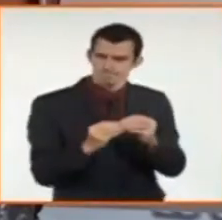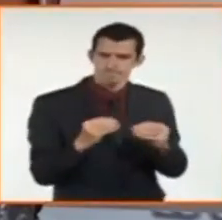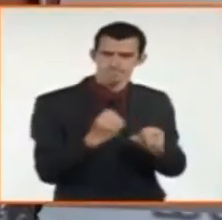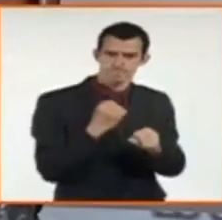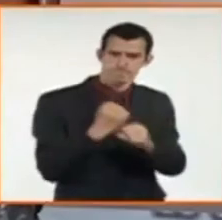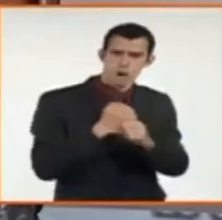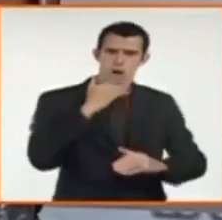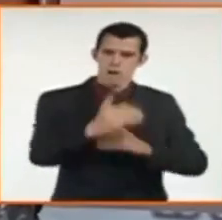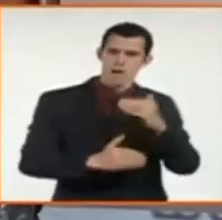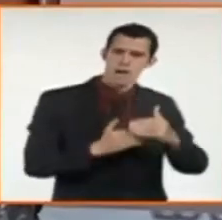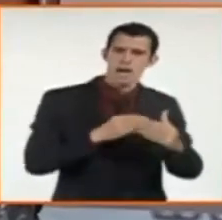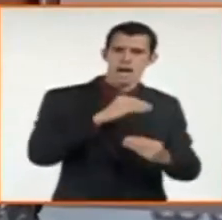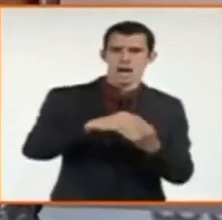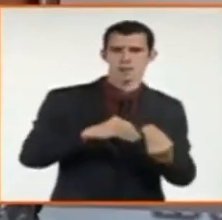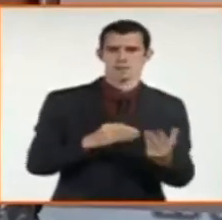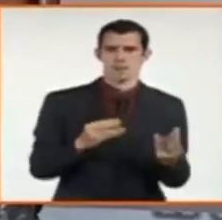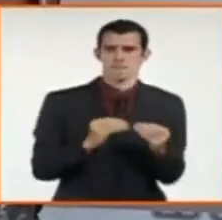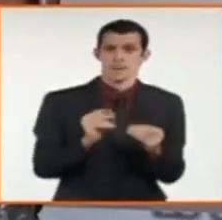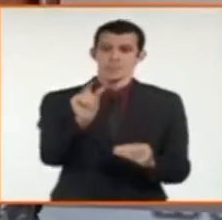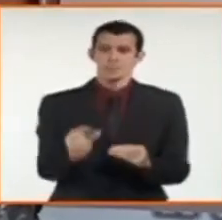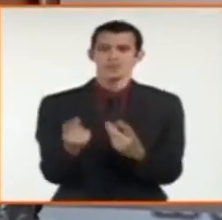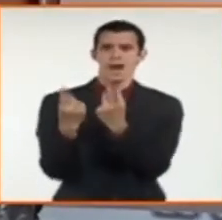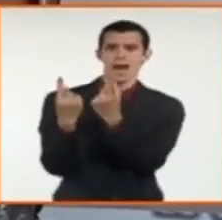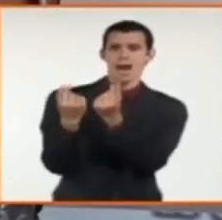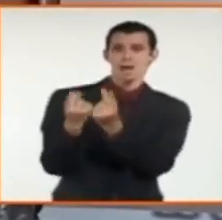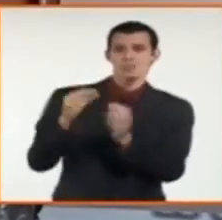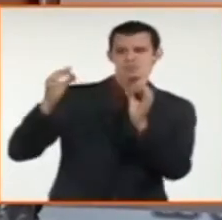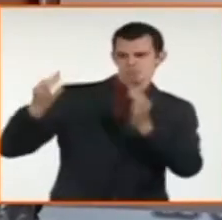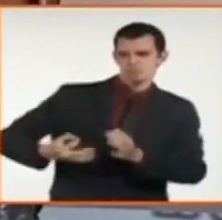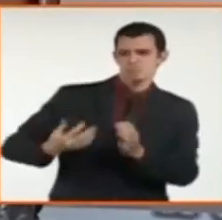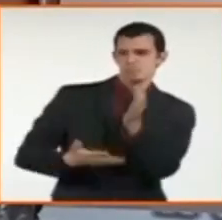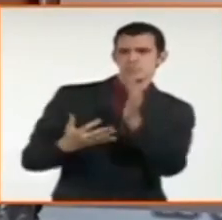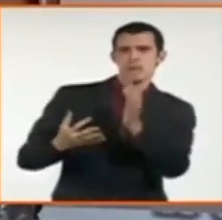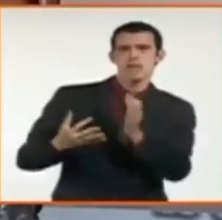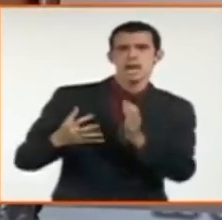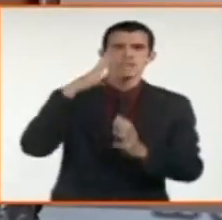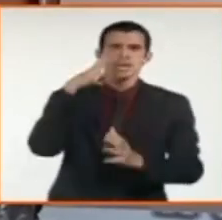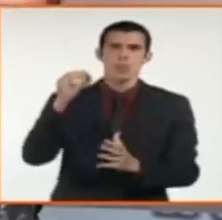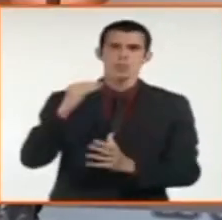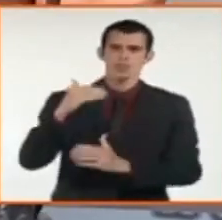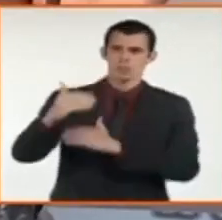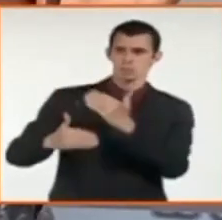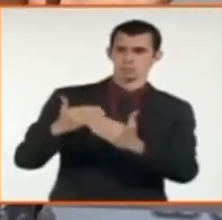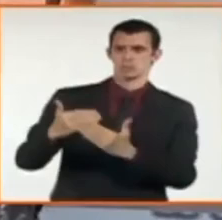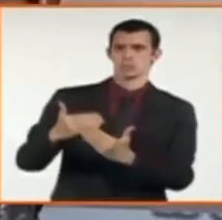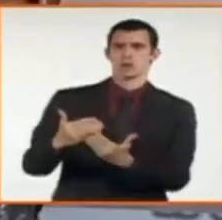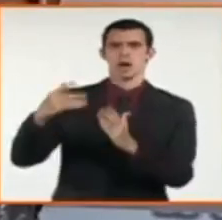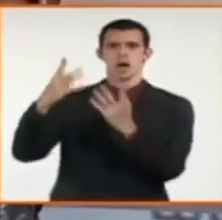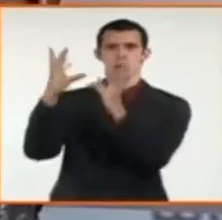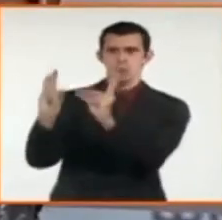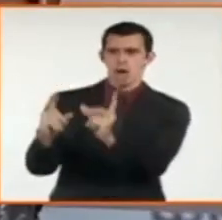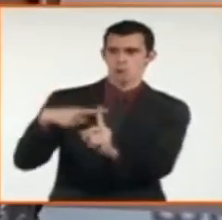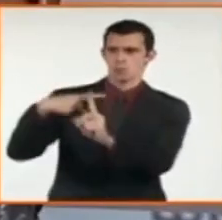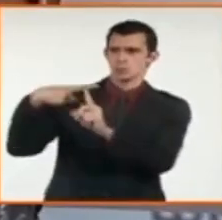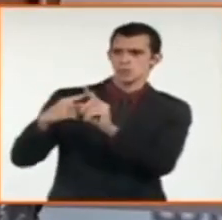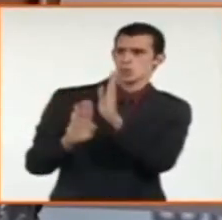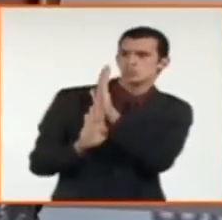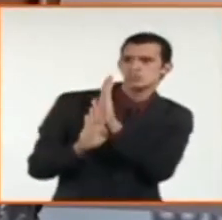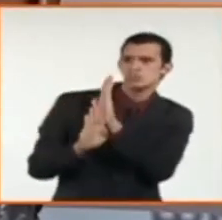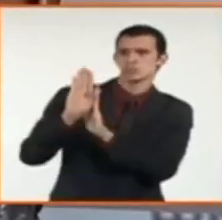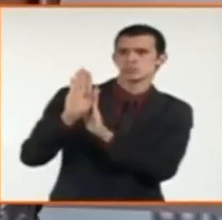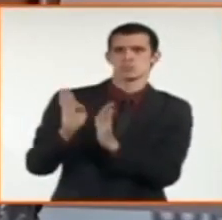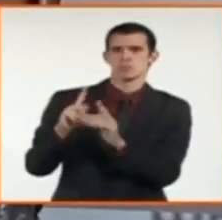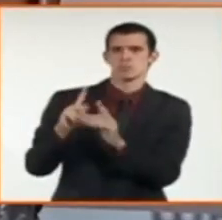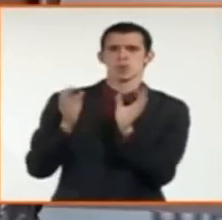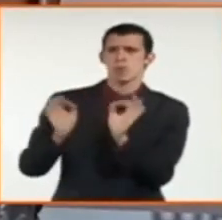de su comportamiento real porque si no estaríamos dando señas que no es el comportamiento que tenemos yo creo que tenemos